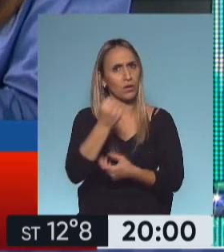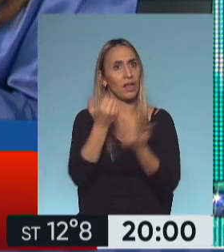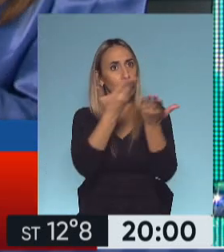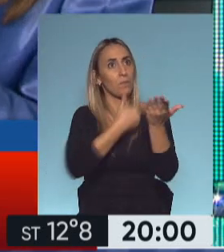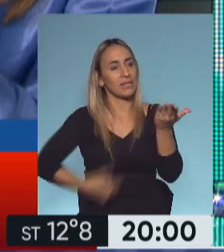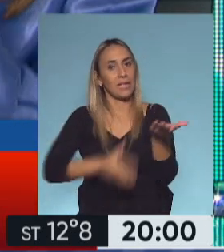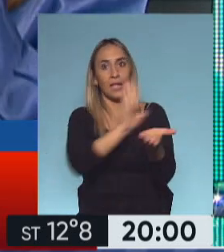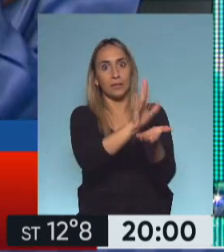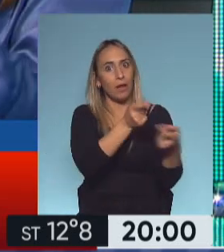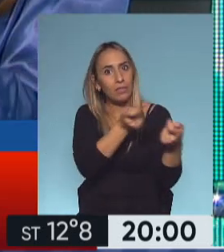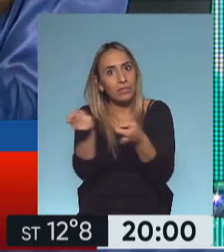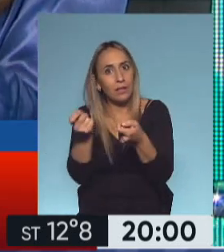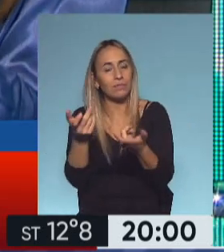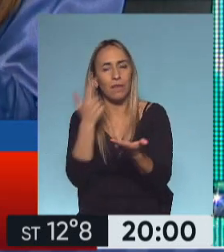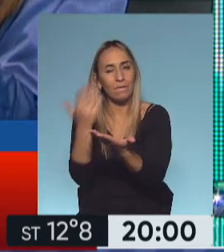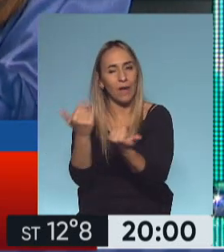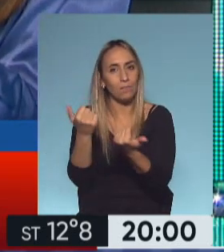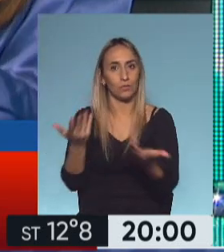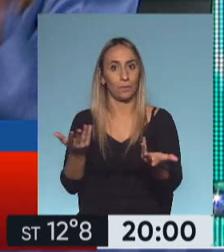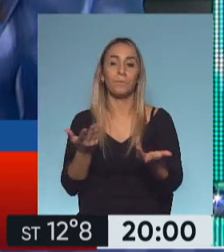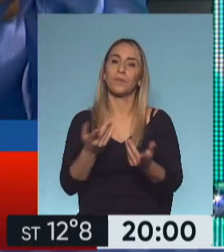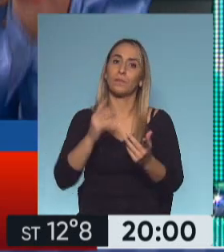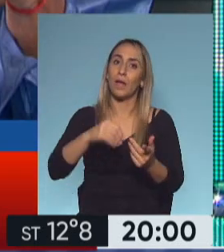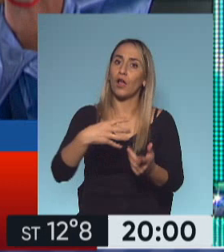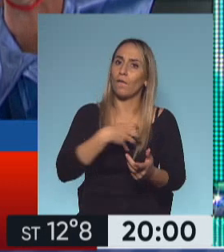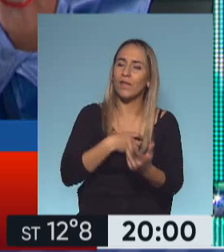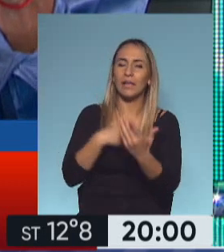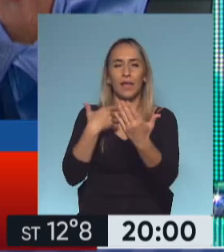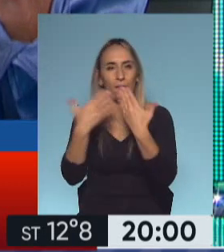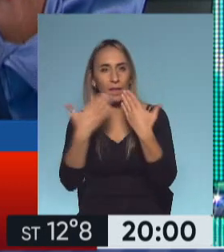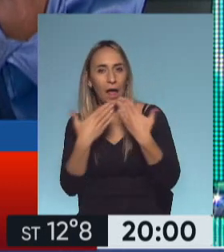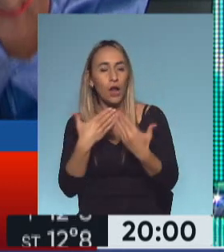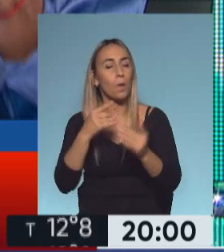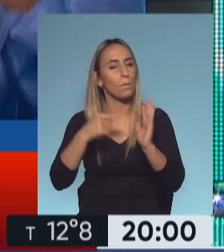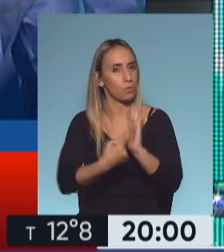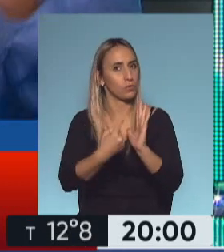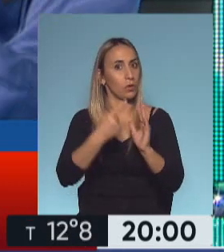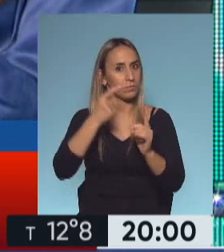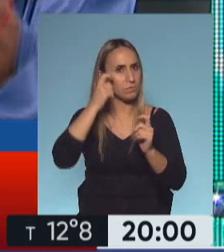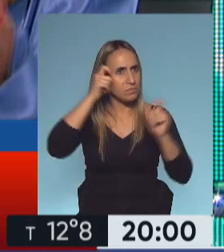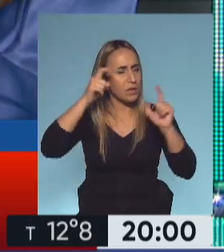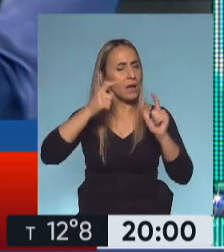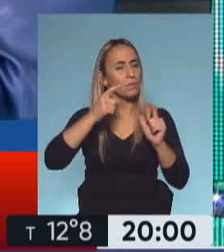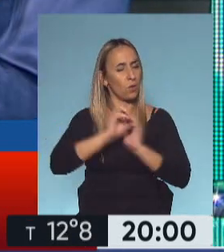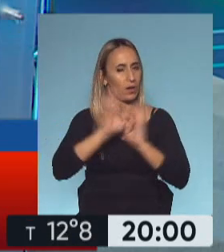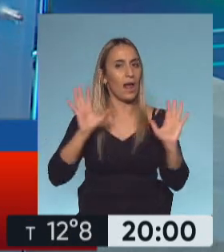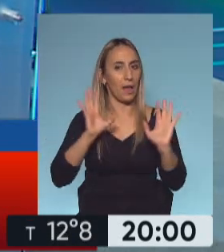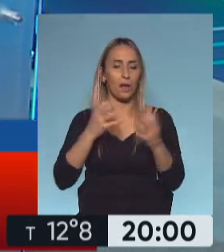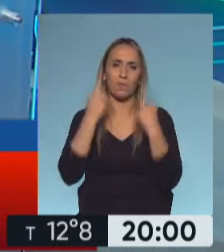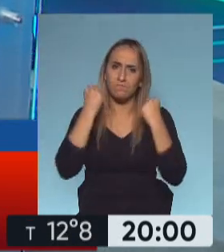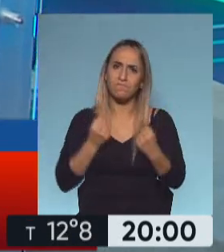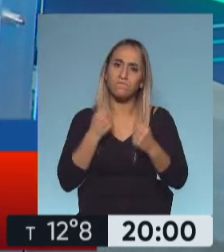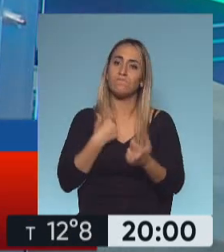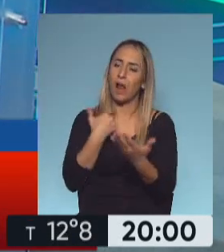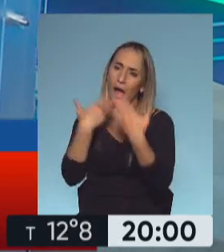sigue depositando la confianza en el diálogo, pero yo creo que con una contundencia muy clara de animarse no solamente a debatir el